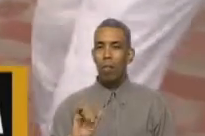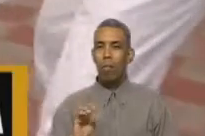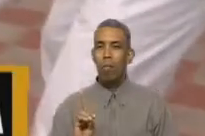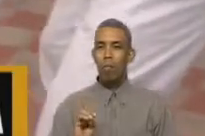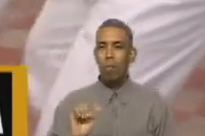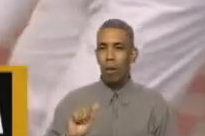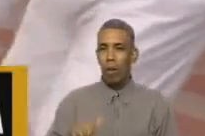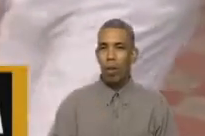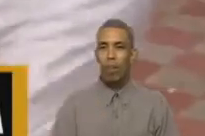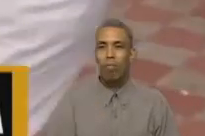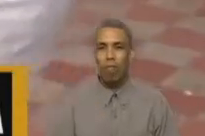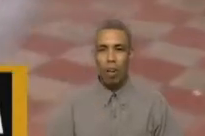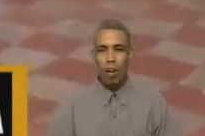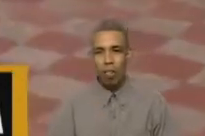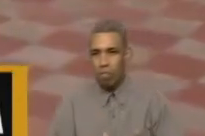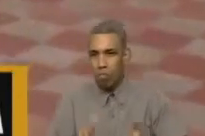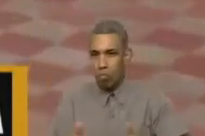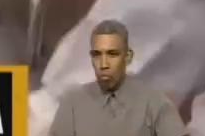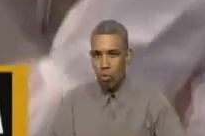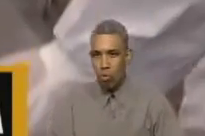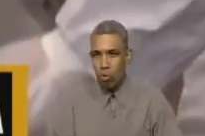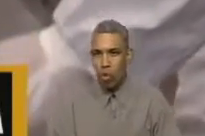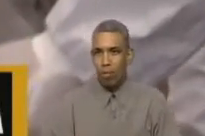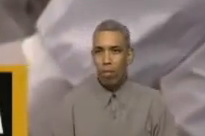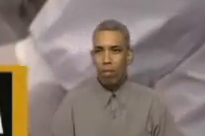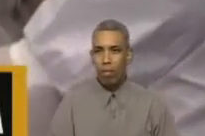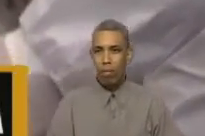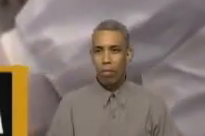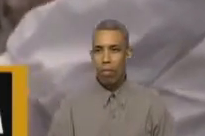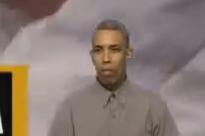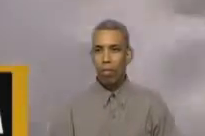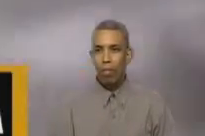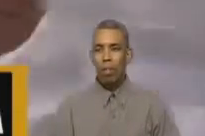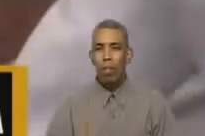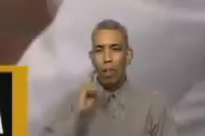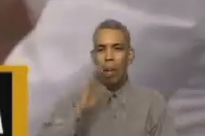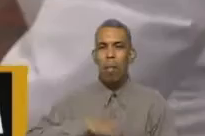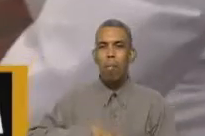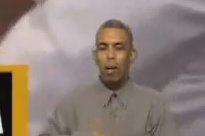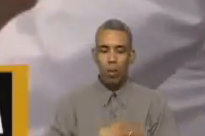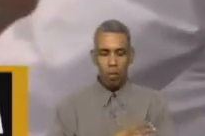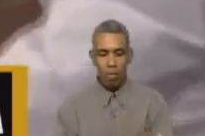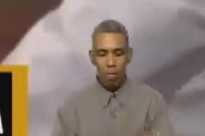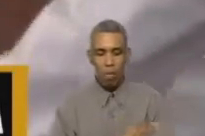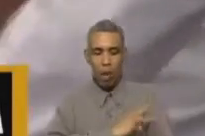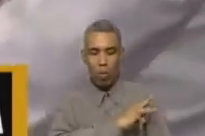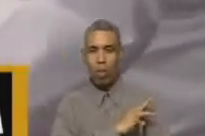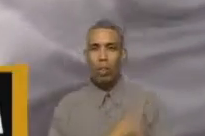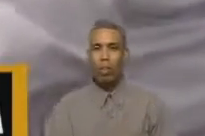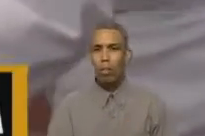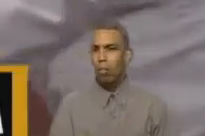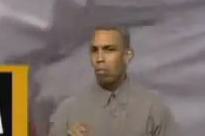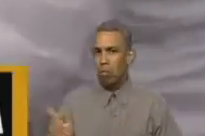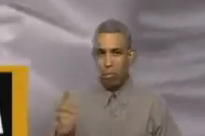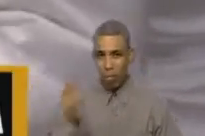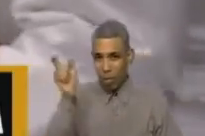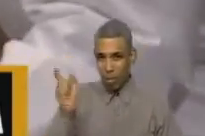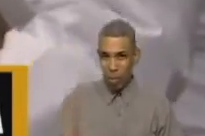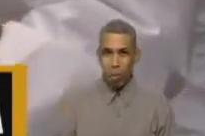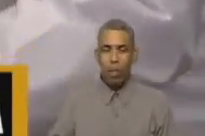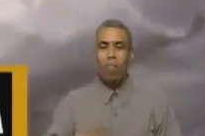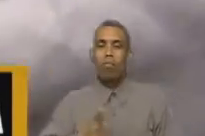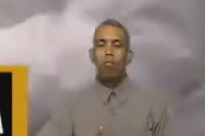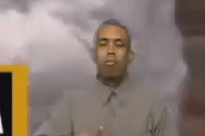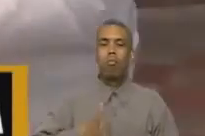fuego. El ataque con arma de fuego se había presentado en el barrio María Eugenia. La víctima iba por una avenida del sector y se le habrían